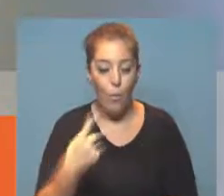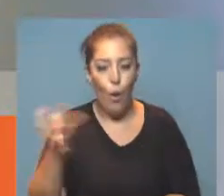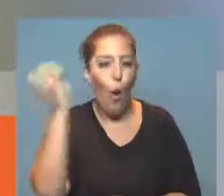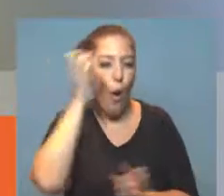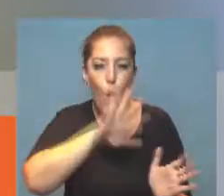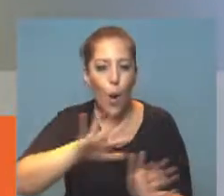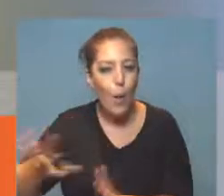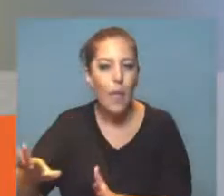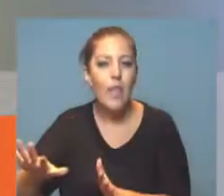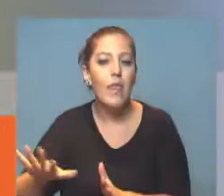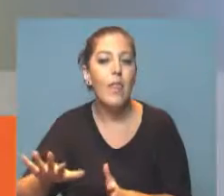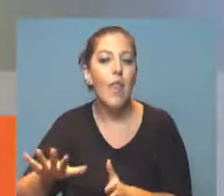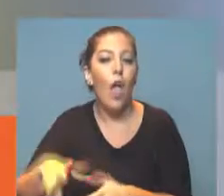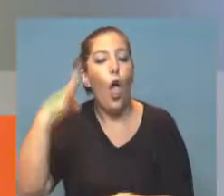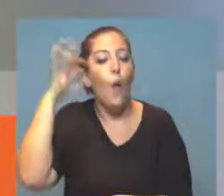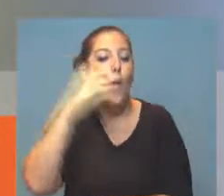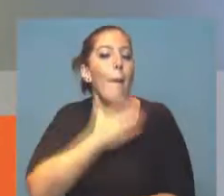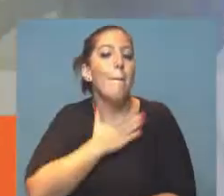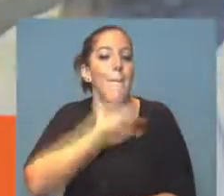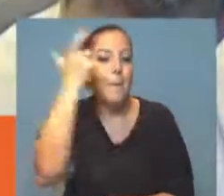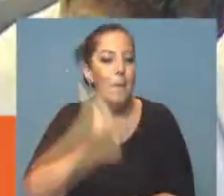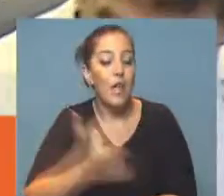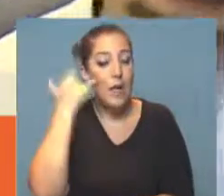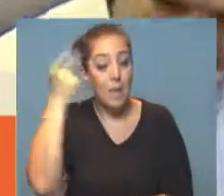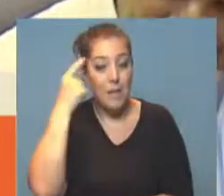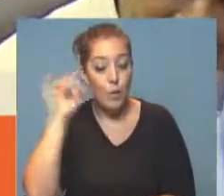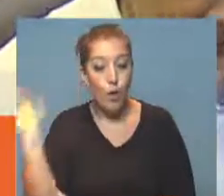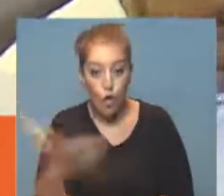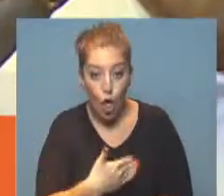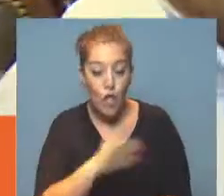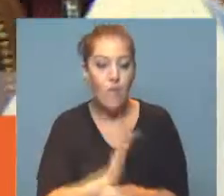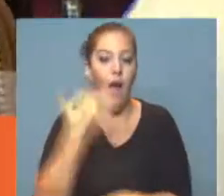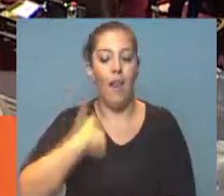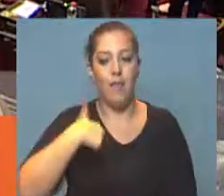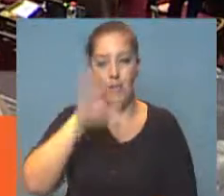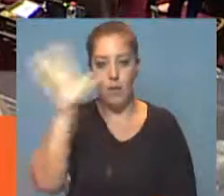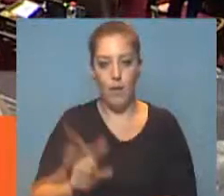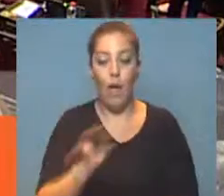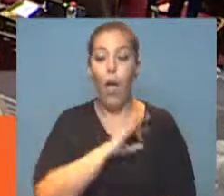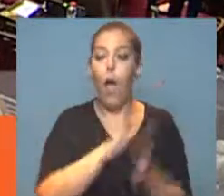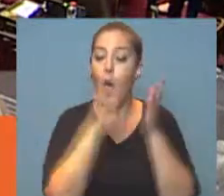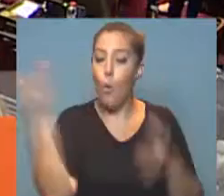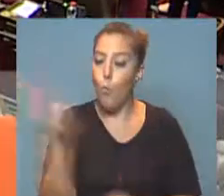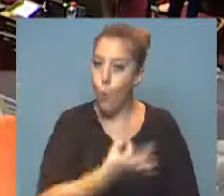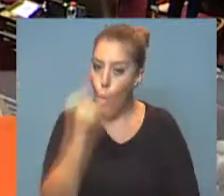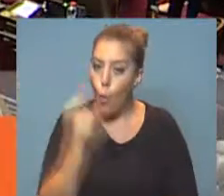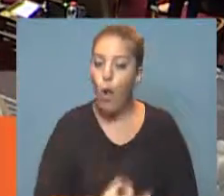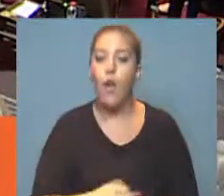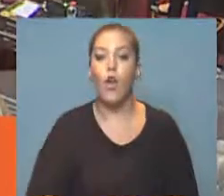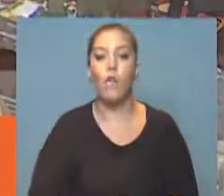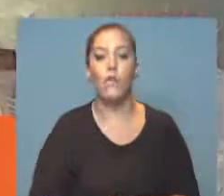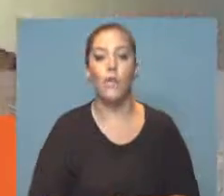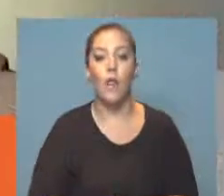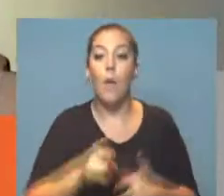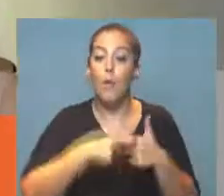nuestros individualismo nuestro egoísmo político y pensemos todo el argentino un año muy bueno un año de muy buena